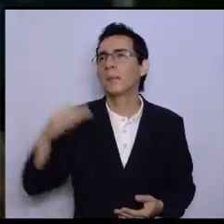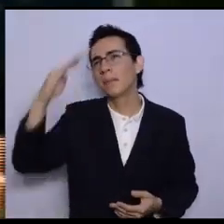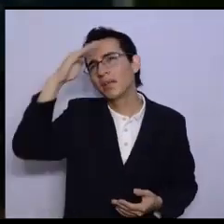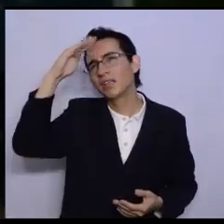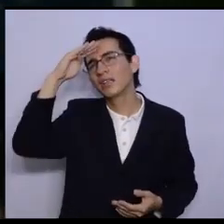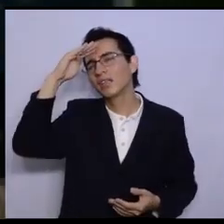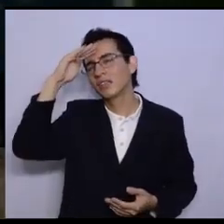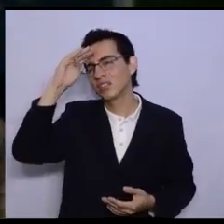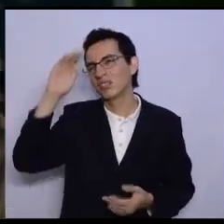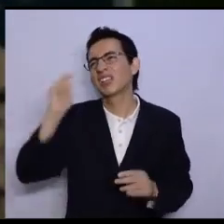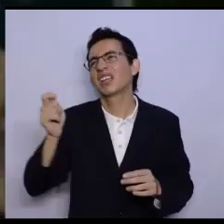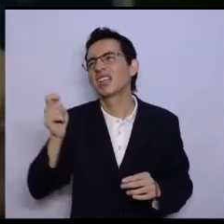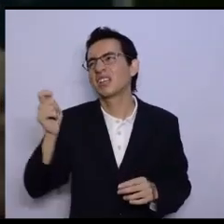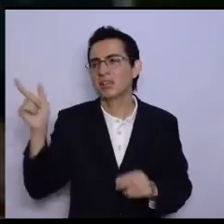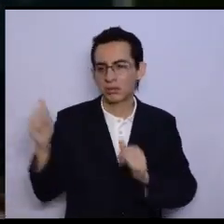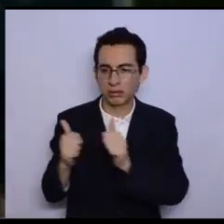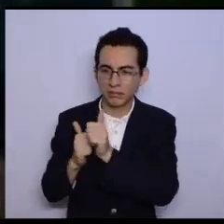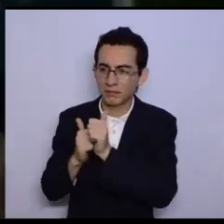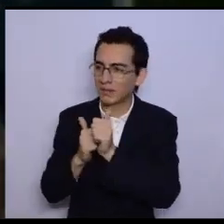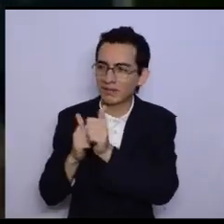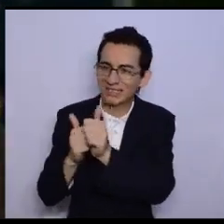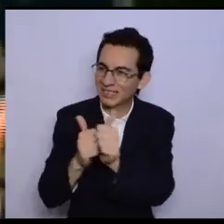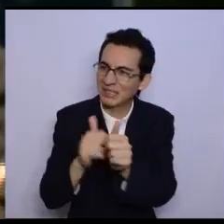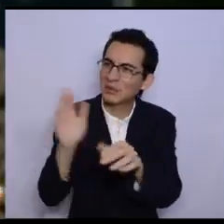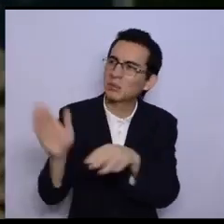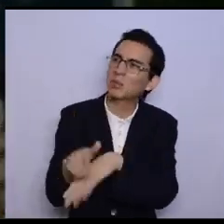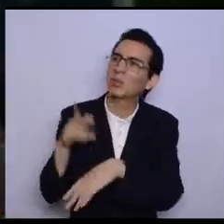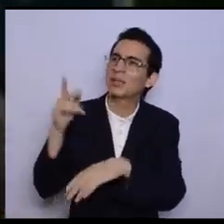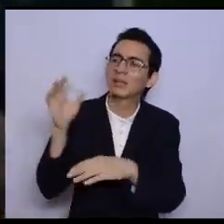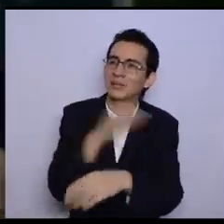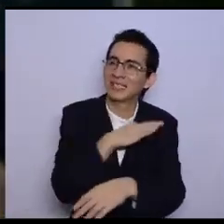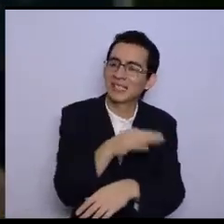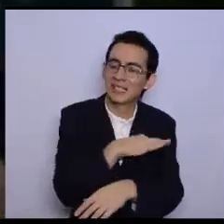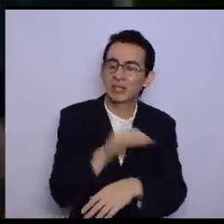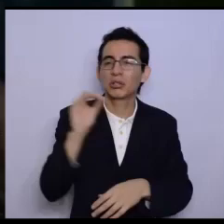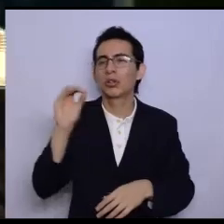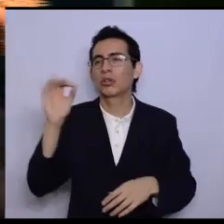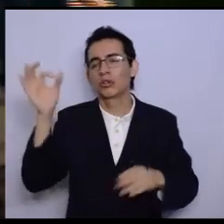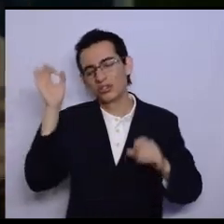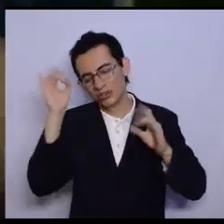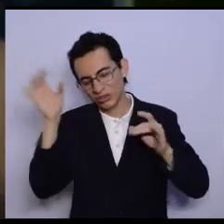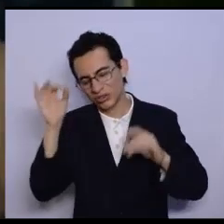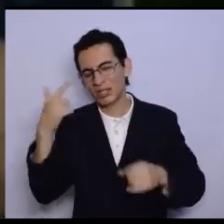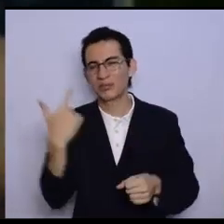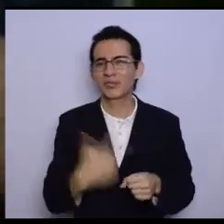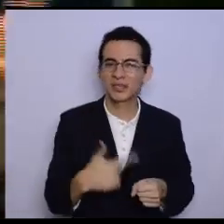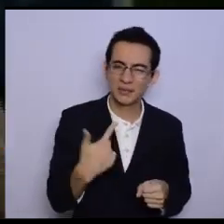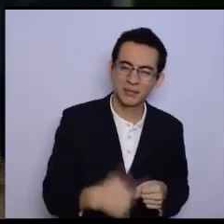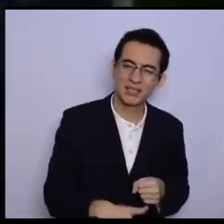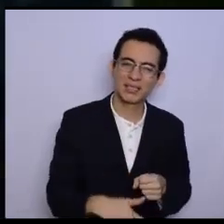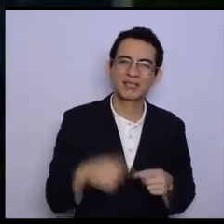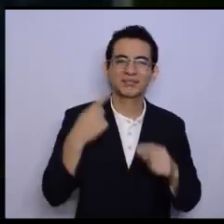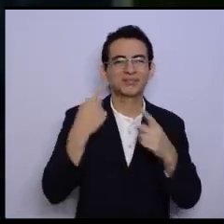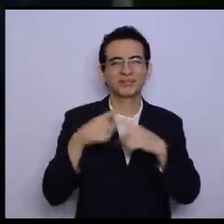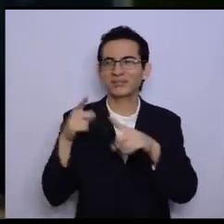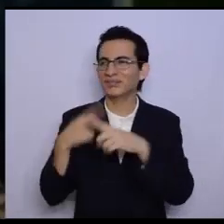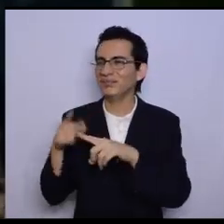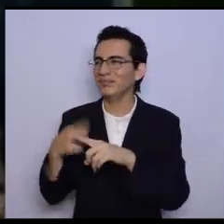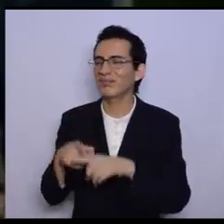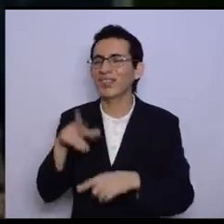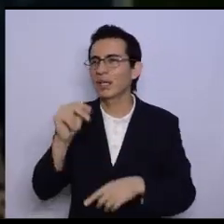las persecuciones, si fueron los dolores de cabeza o dolores de la vista o una enfermedad o las persecuciones o la estrechez,